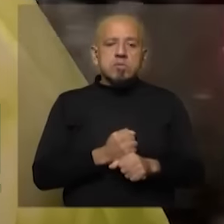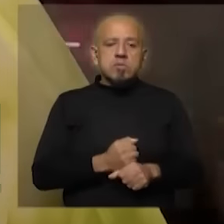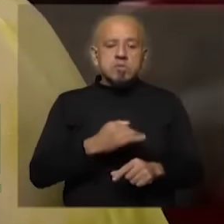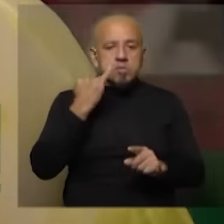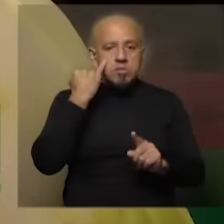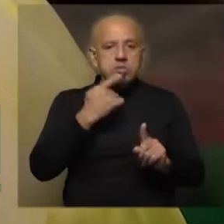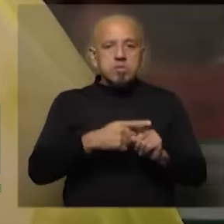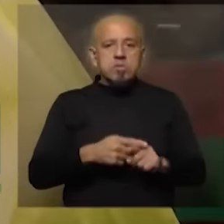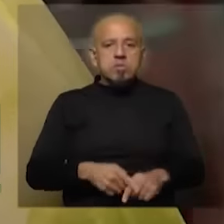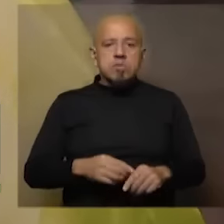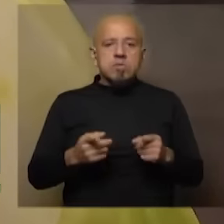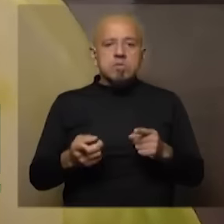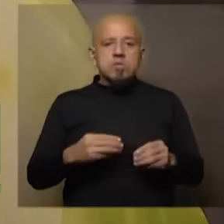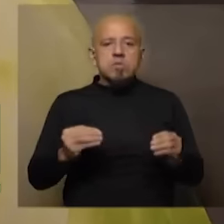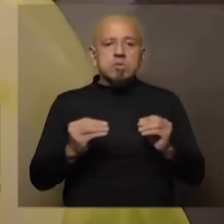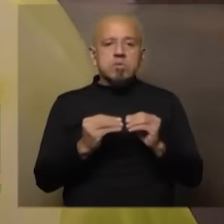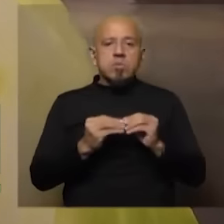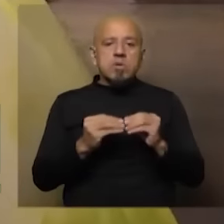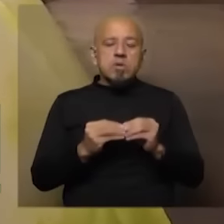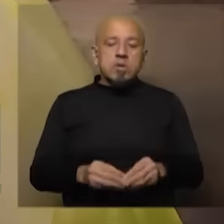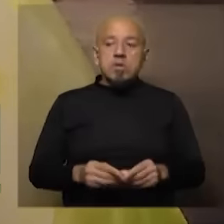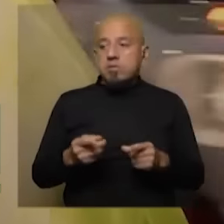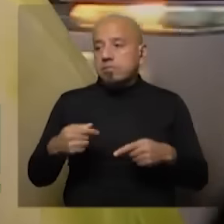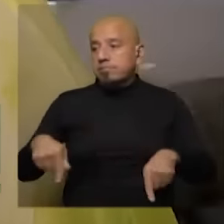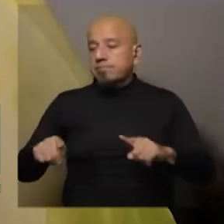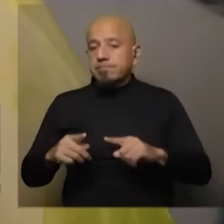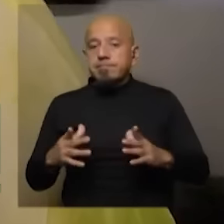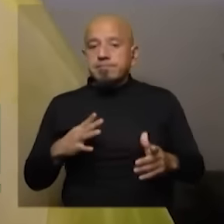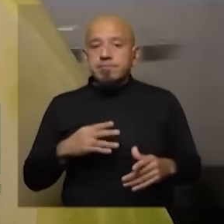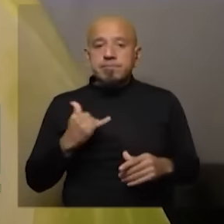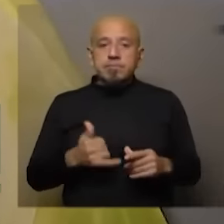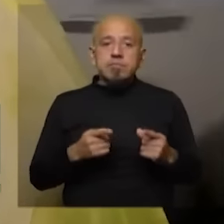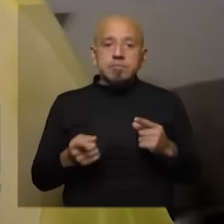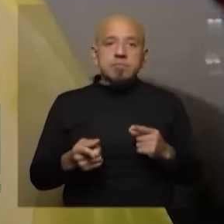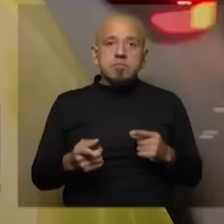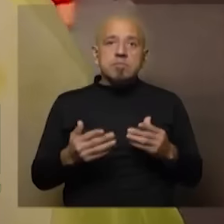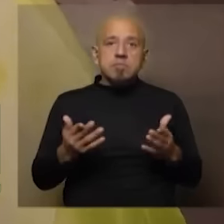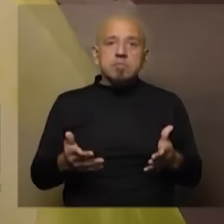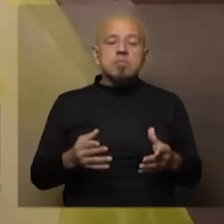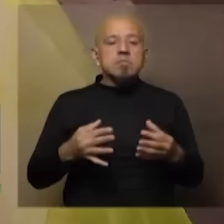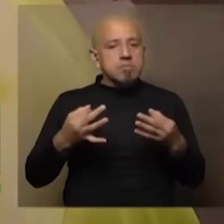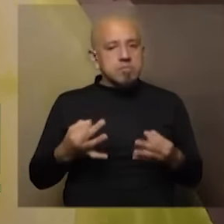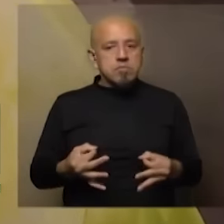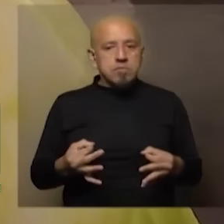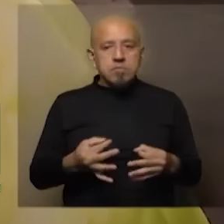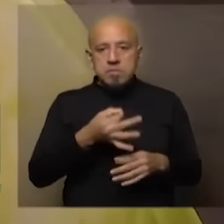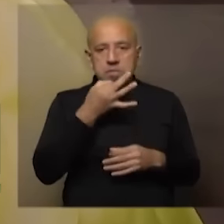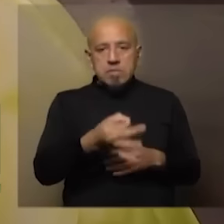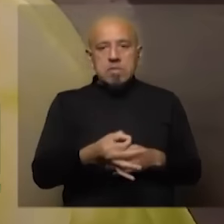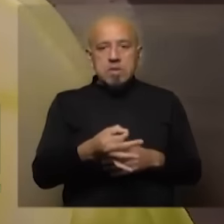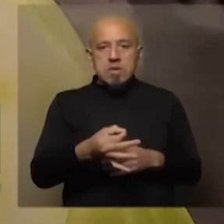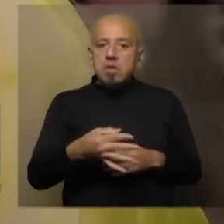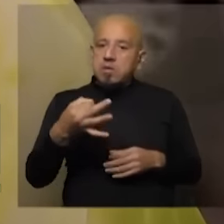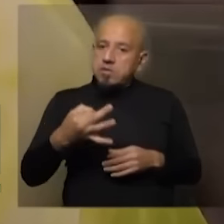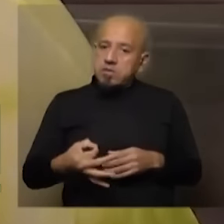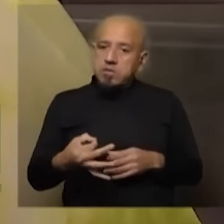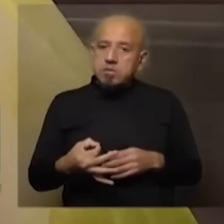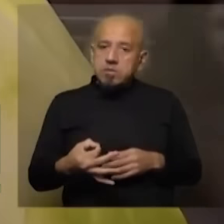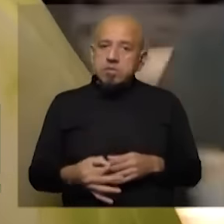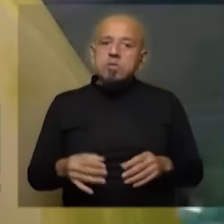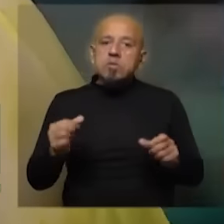en ley. Y que las compañeras que tengan para hacer, que tengan mucha, pero mucha certeza de lo que van a decir es verdad, que lo